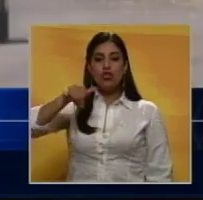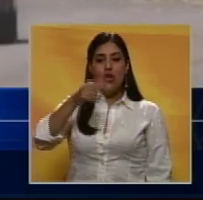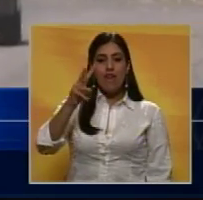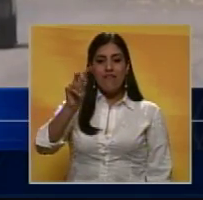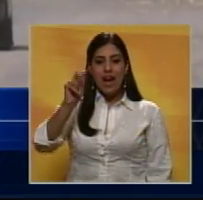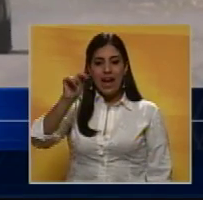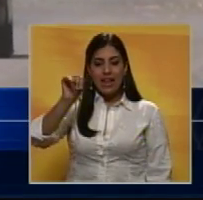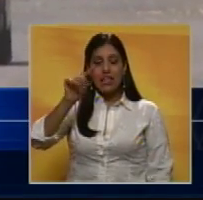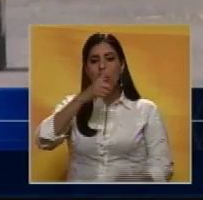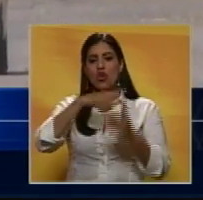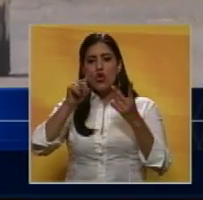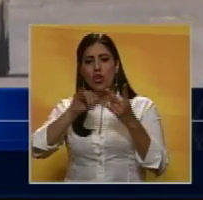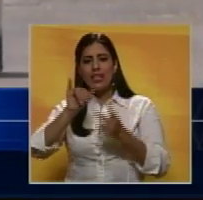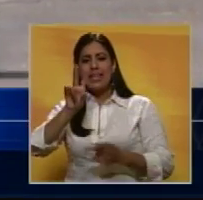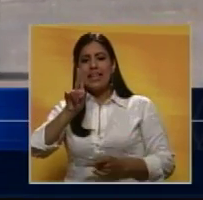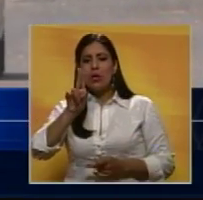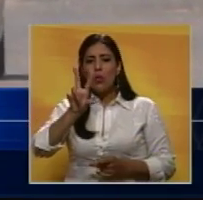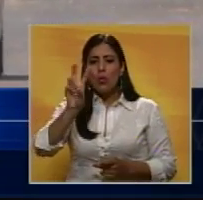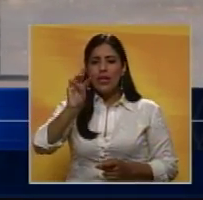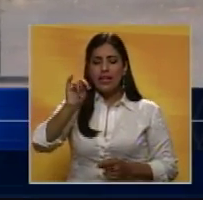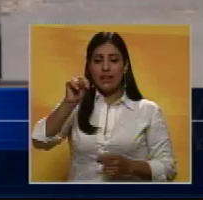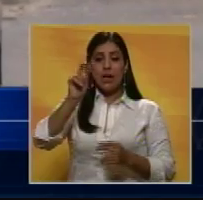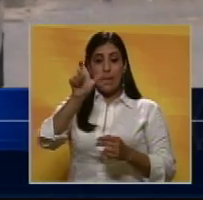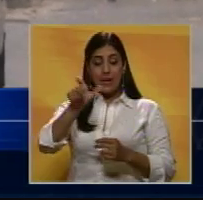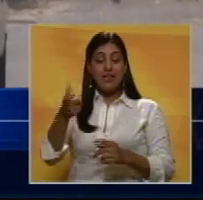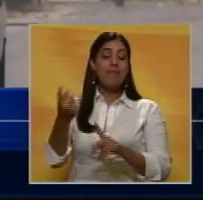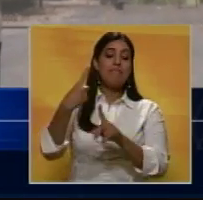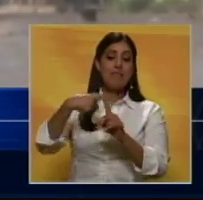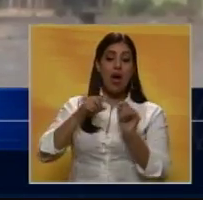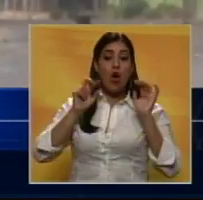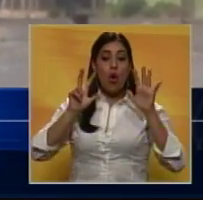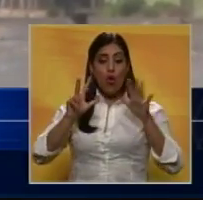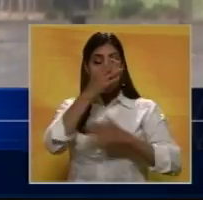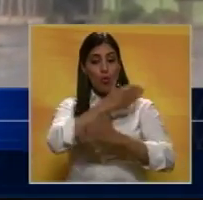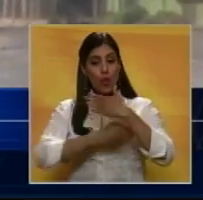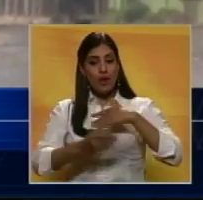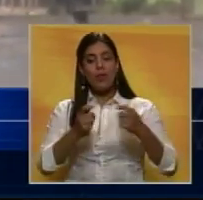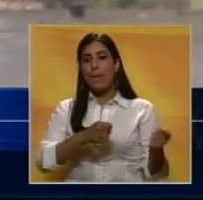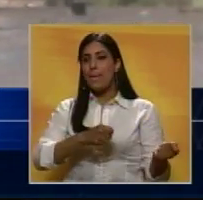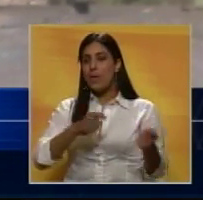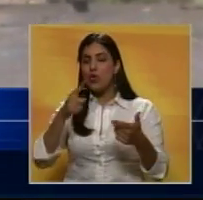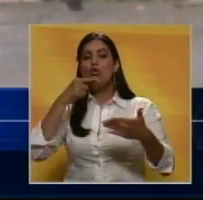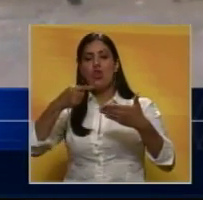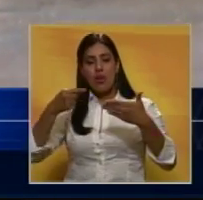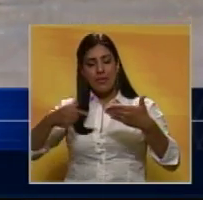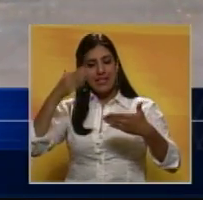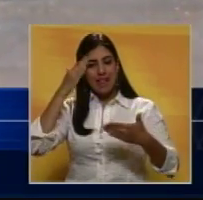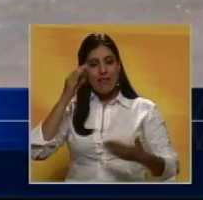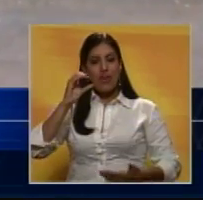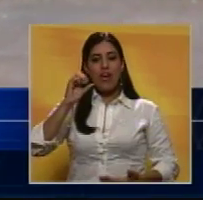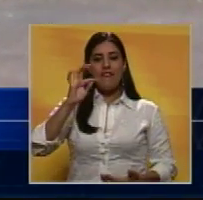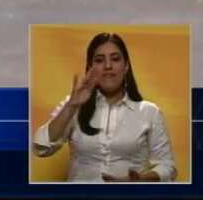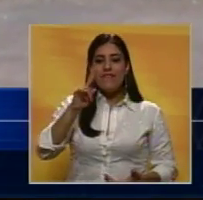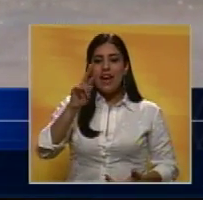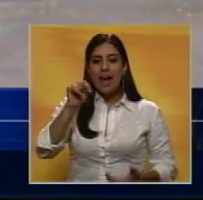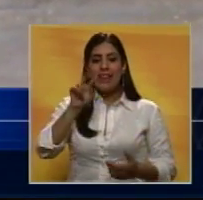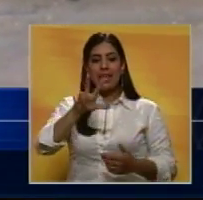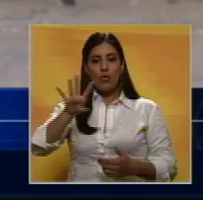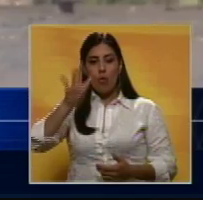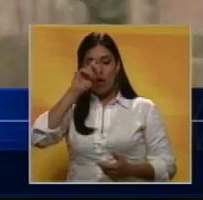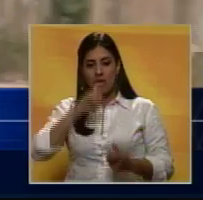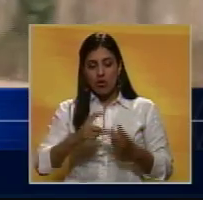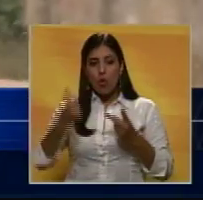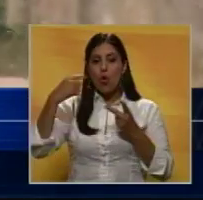Giovanni Casanova e Irwin. También existen más de 8 heridos, los cuales también fueron identificados como Orfran Rivas, de